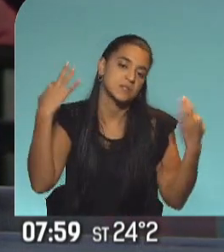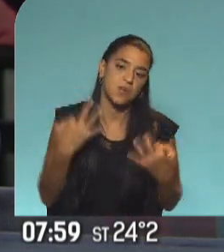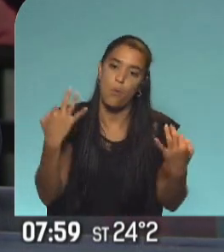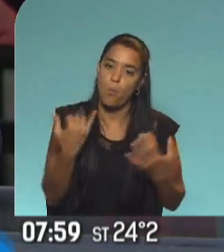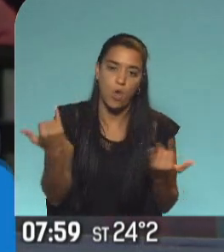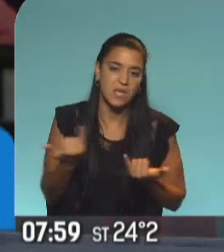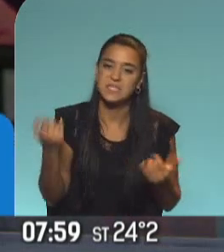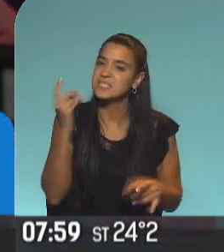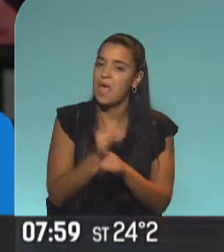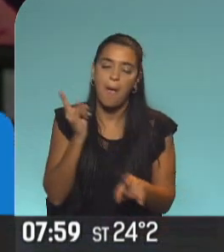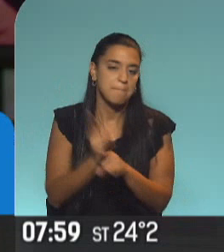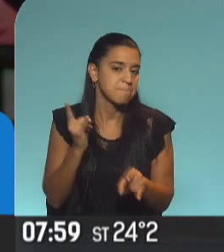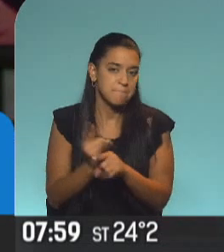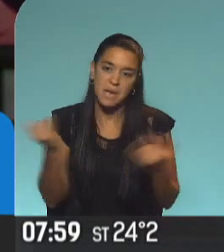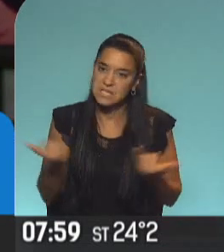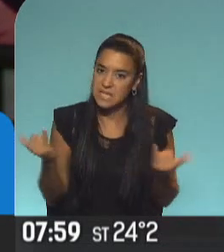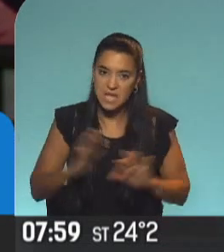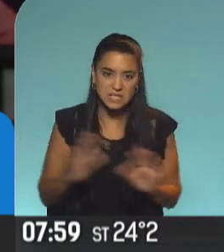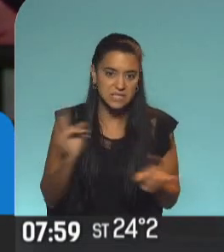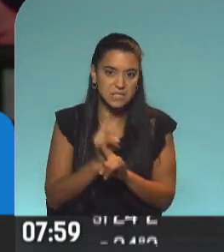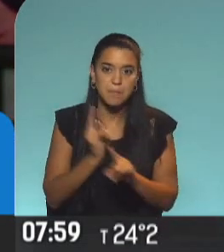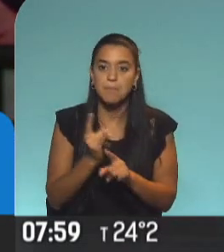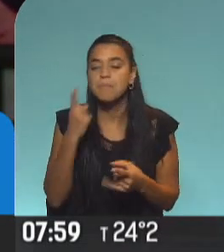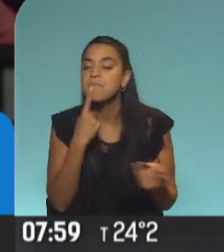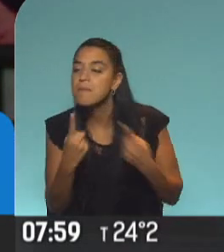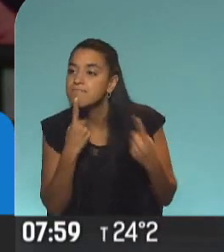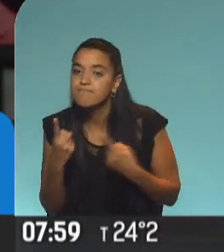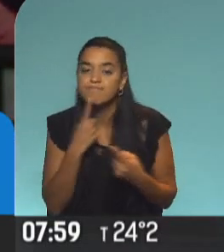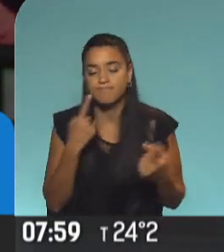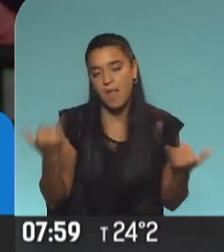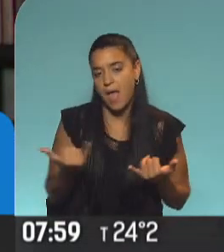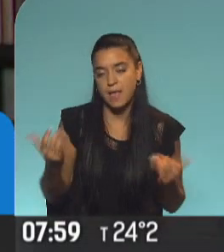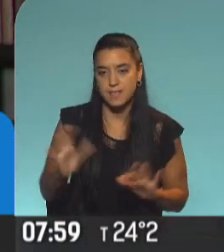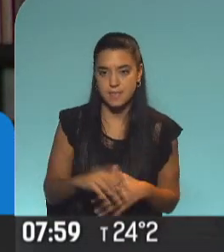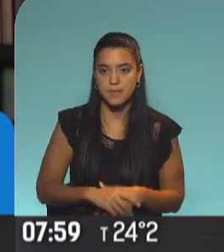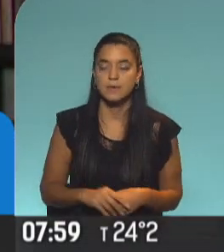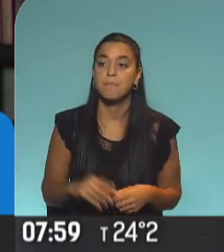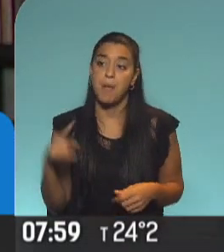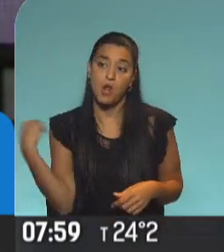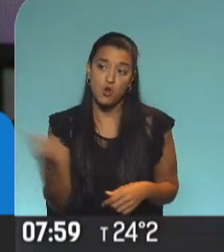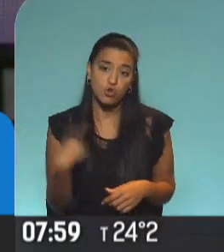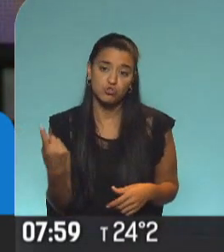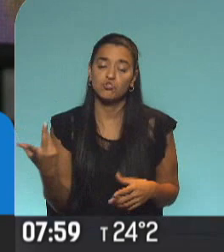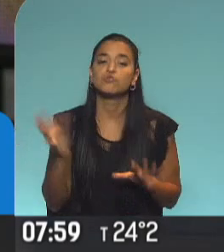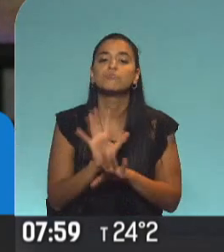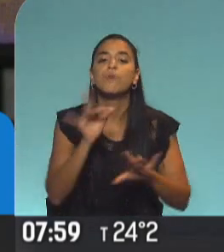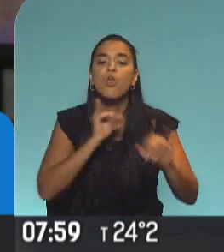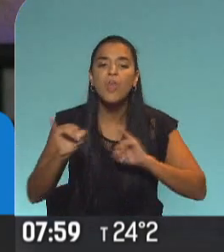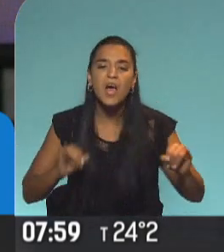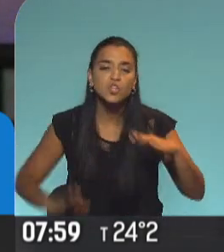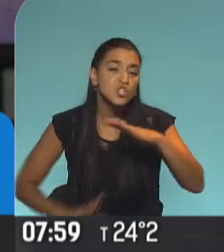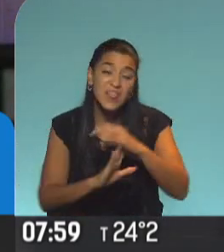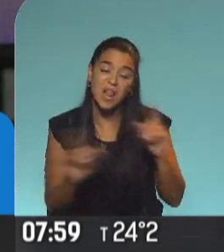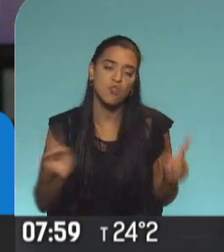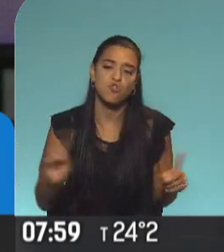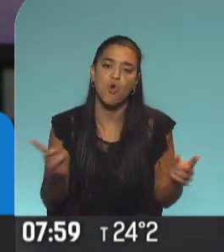el fondo, siempre presente en cualquier estudio de opinión, pero bueno, eso ya para nosotros no forma parte de un dato central, sino